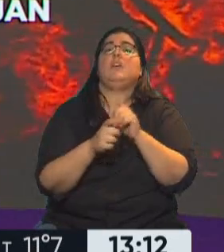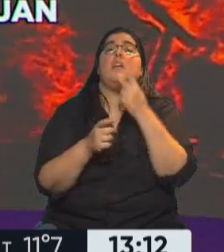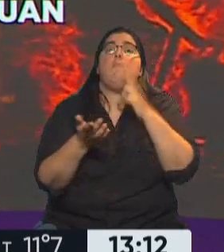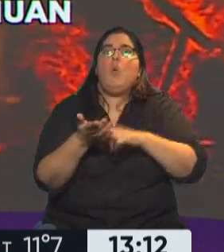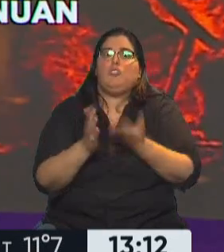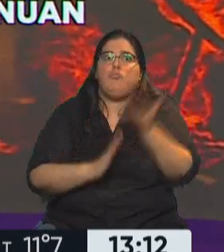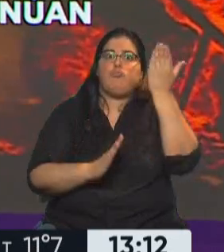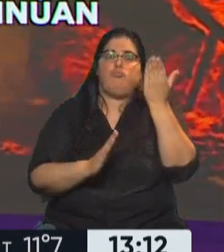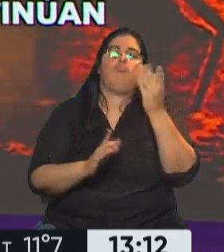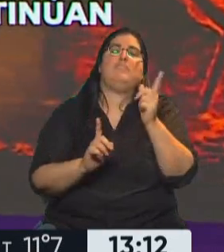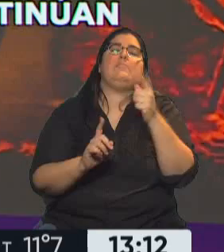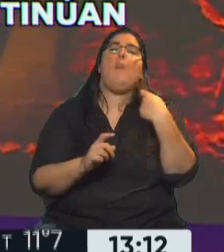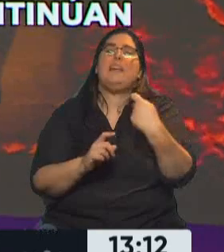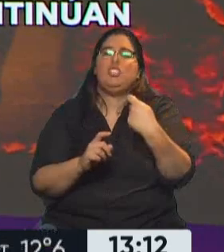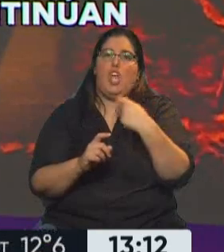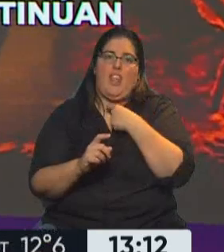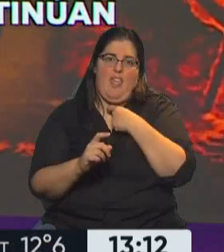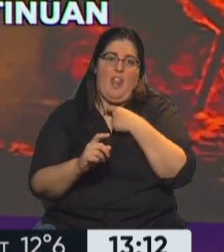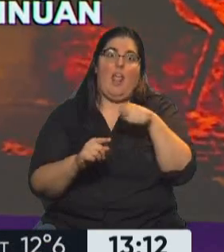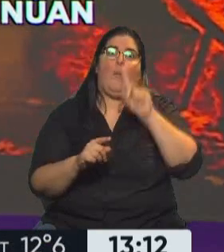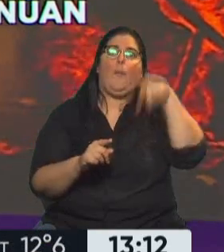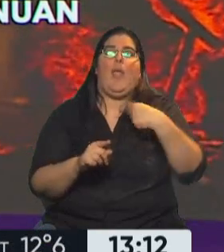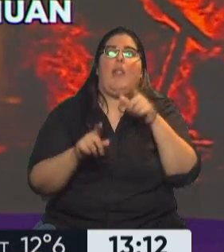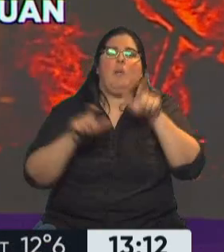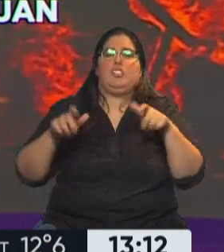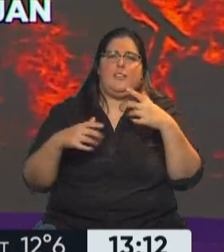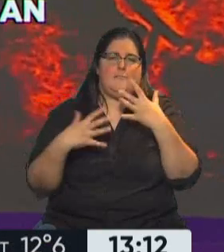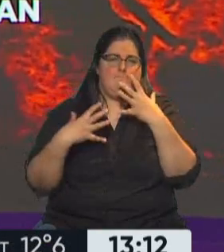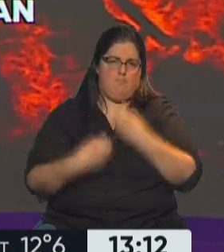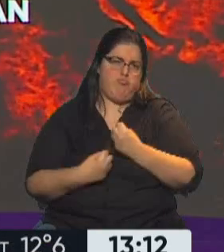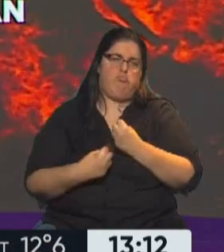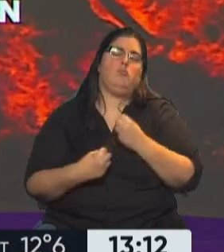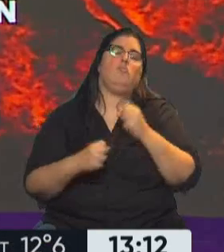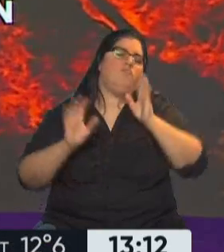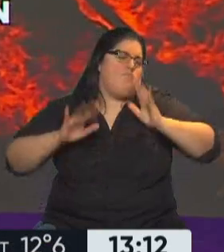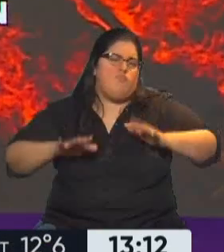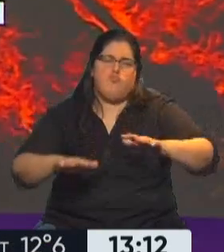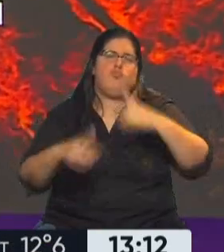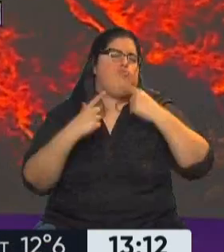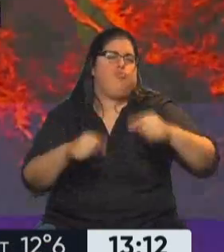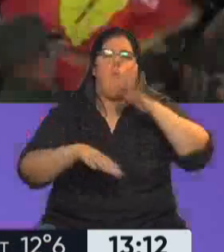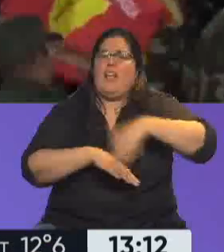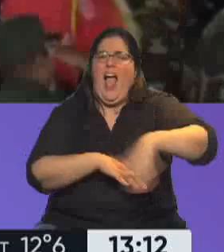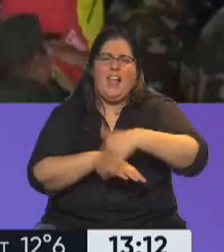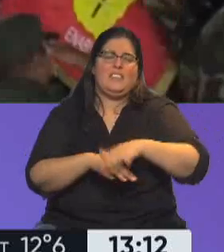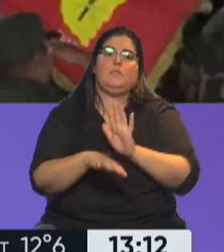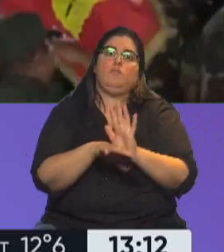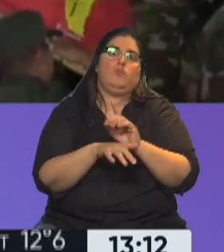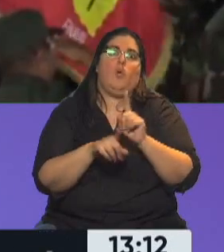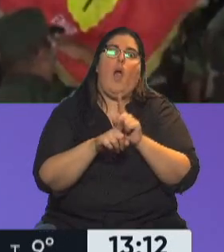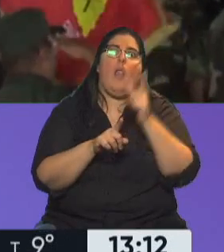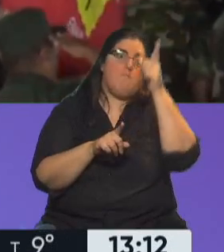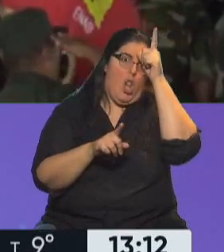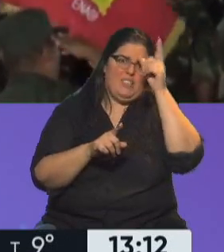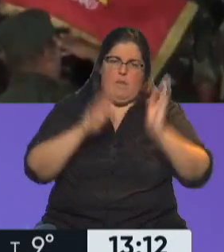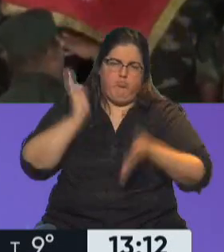impuestos sobre las pensiones, y eso generó un descontento y la manifestación y protestas en las calles que terminaron con una fuerte represión